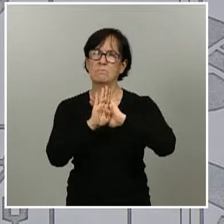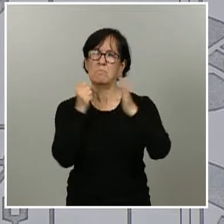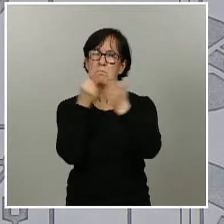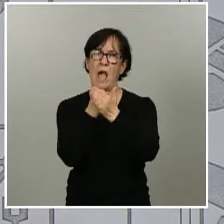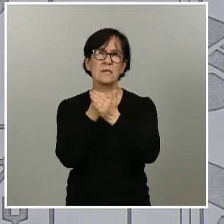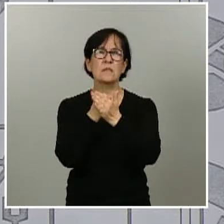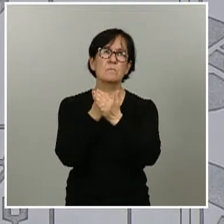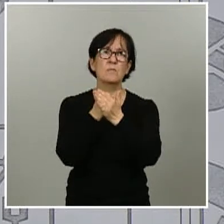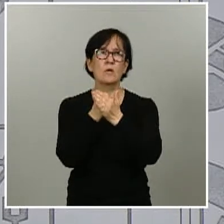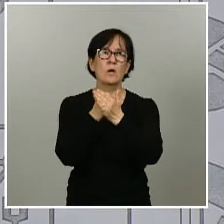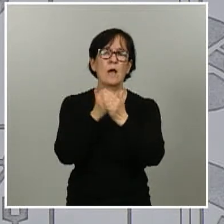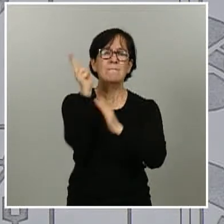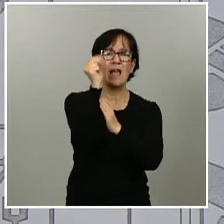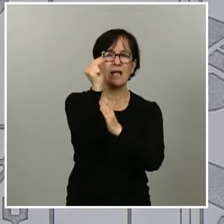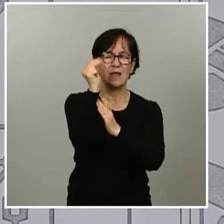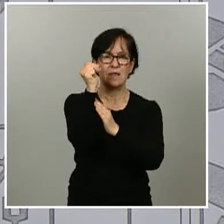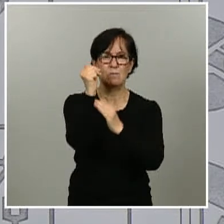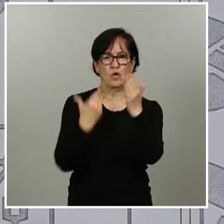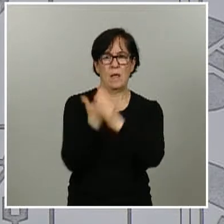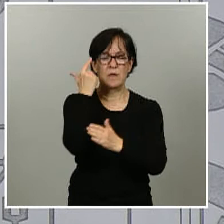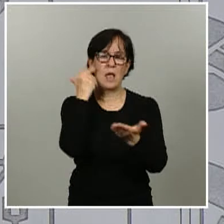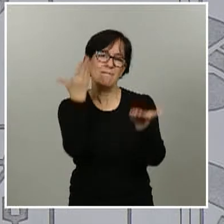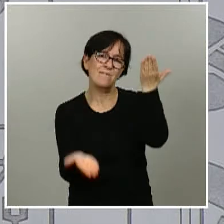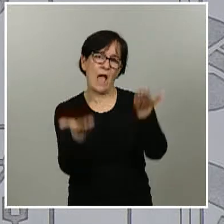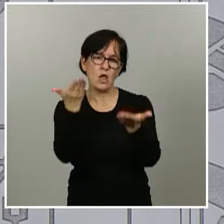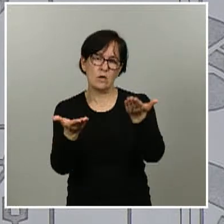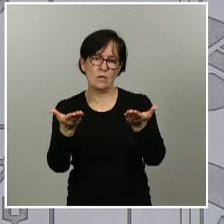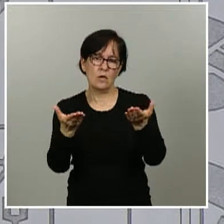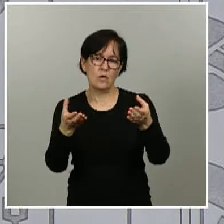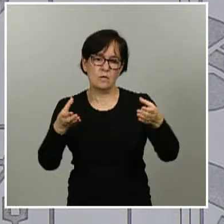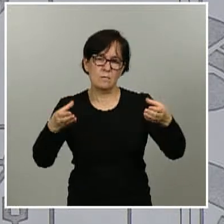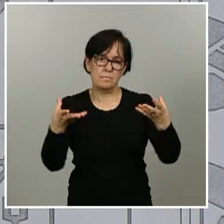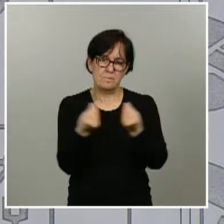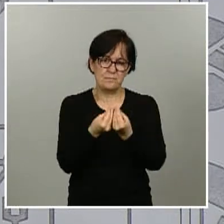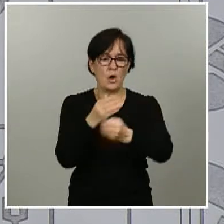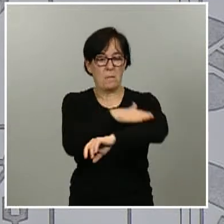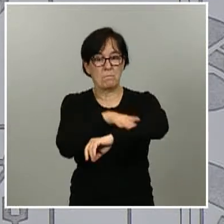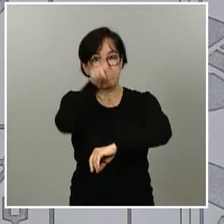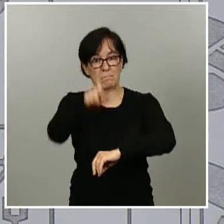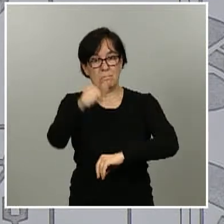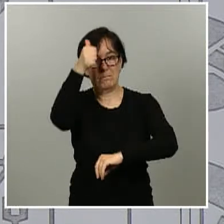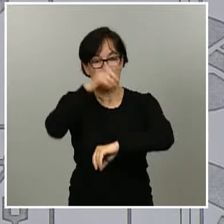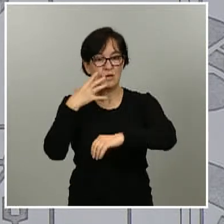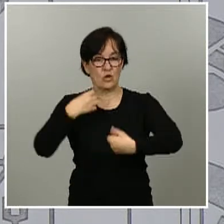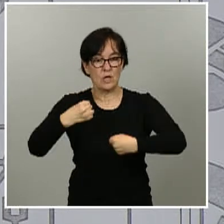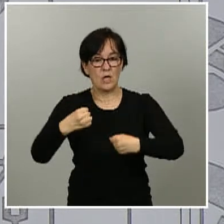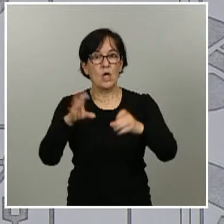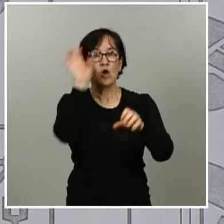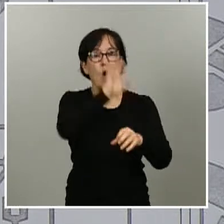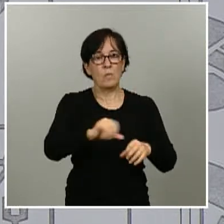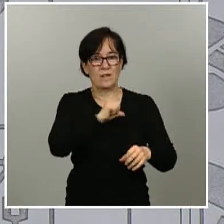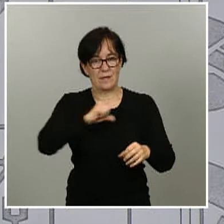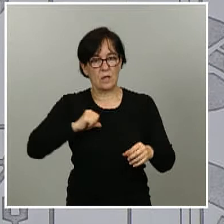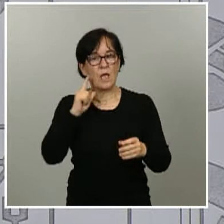mañana se hará la valoración conjunta con el ministro y las comunidades autónomas y se hará la